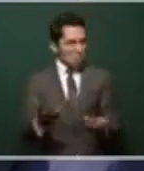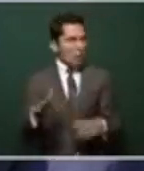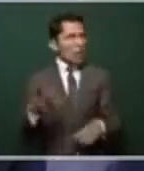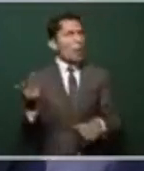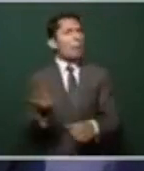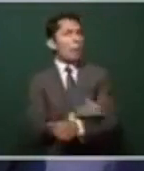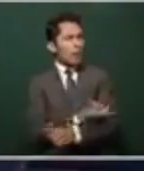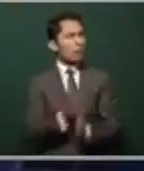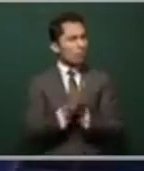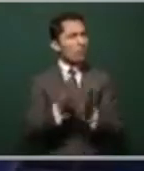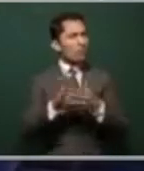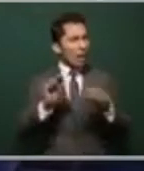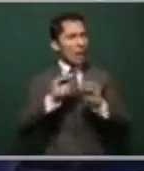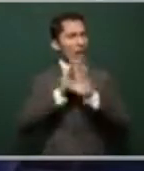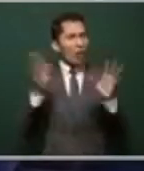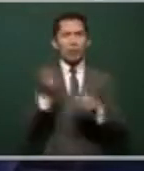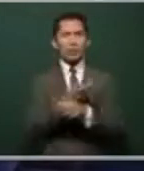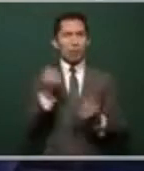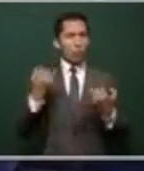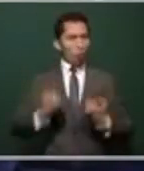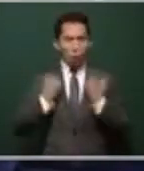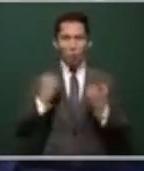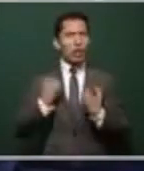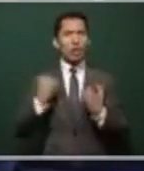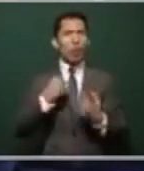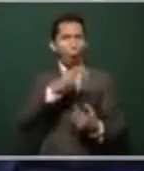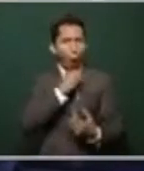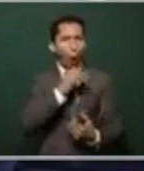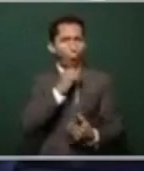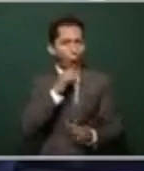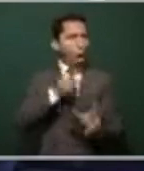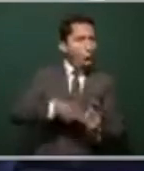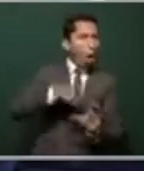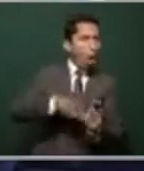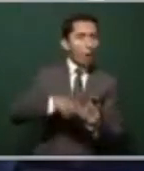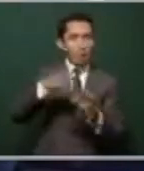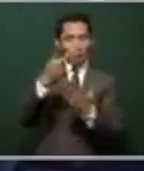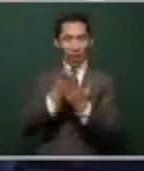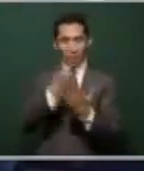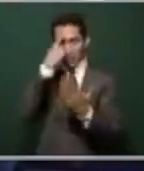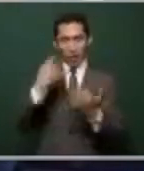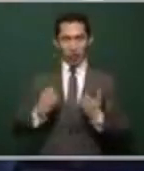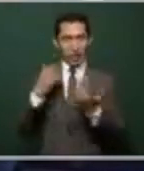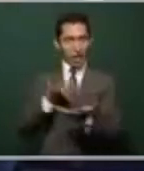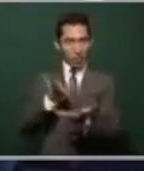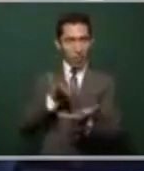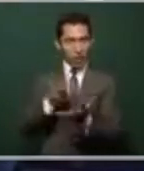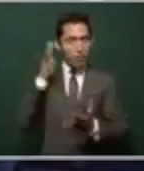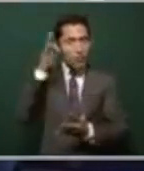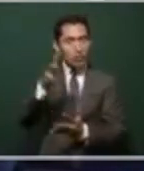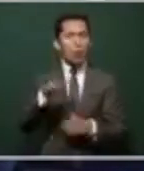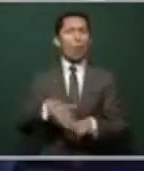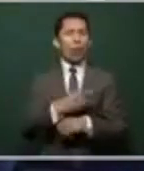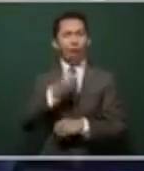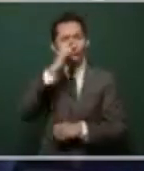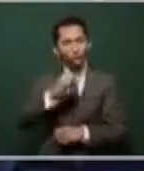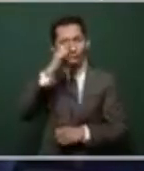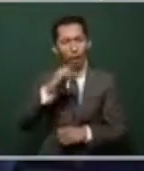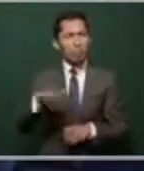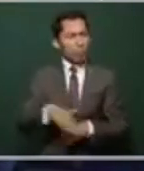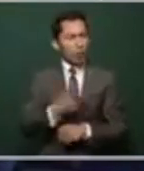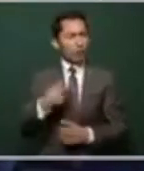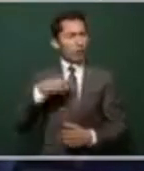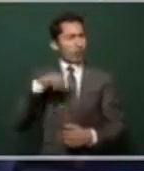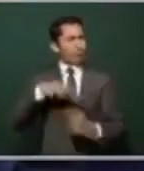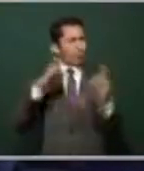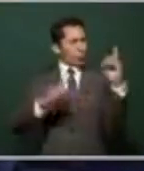qué es lo que está pasando realmente, qué es lo que está deteniendo la afiliación al programa, si en verdad está fallando el sistema, eso por una parte.